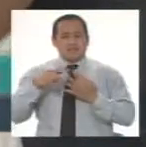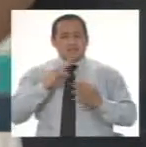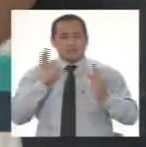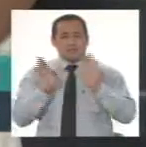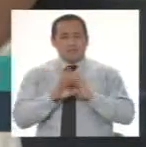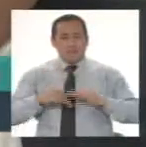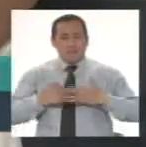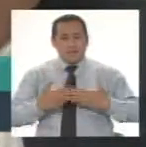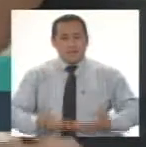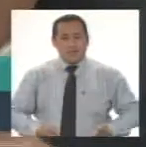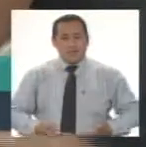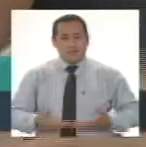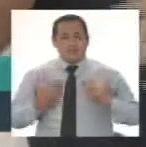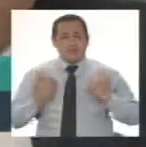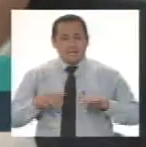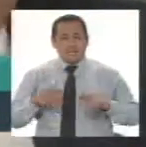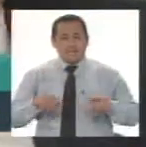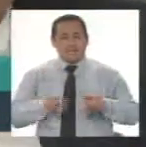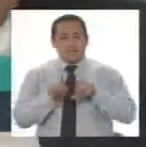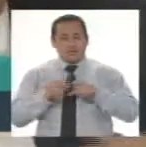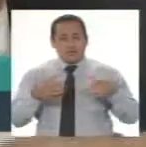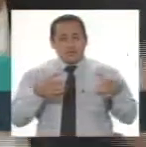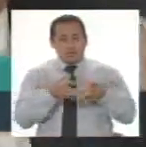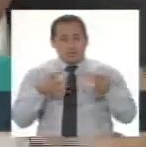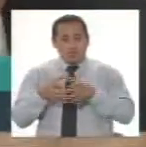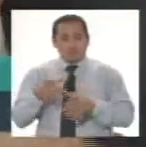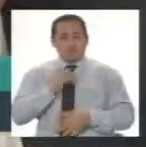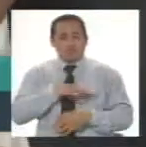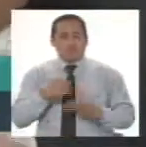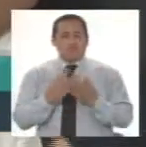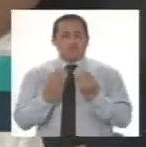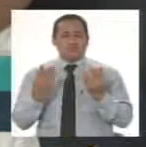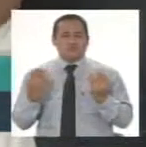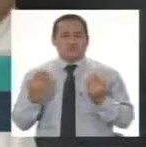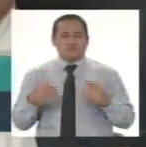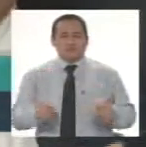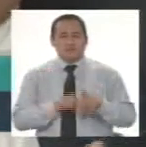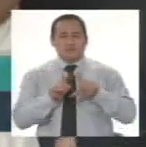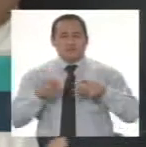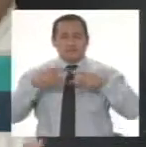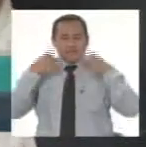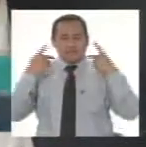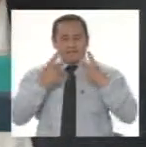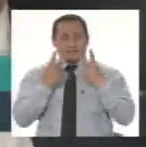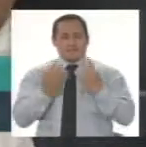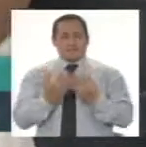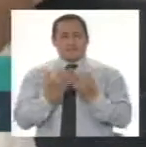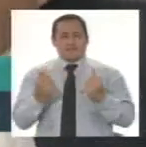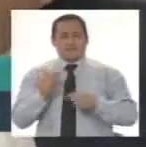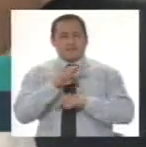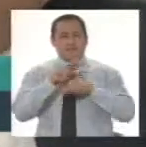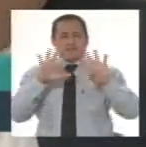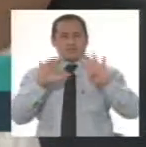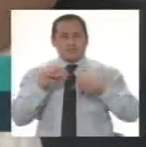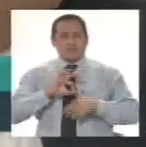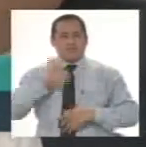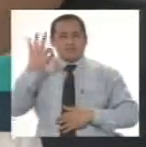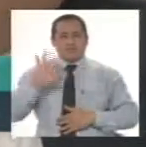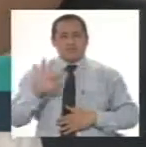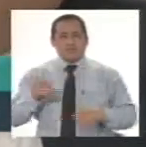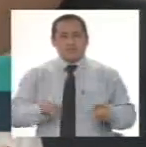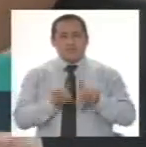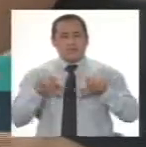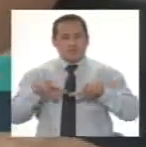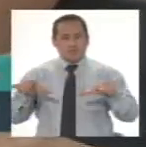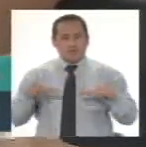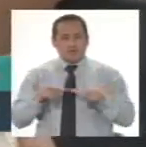de embarazo no deseado en estos grupos sociales es muy marcada. En la selva va más allá del 29%, en las